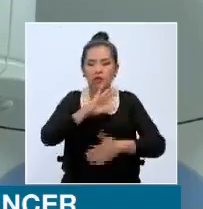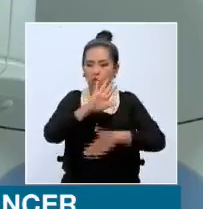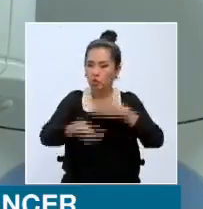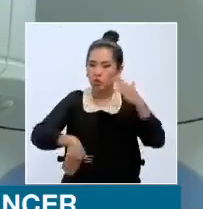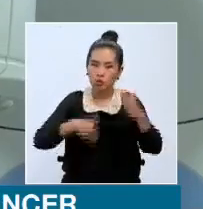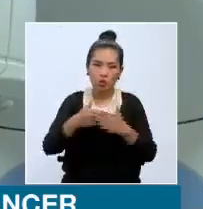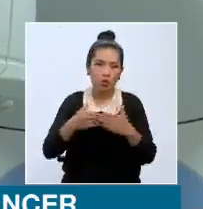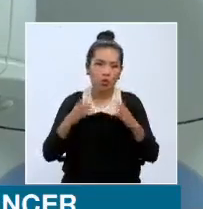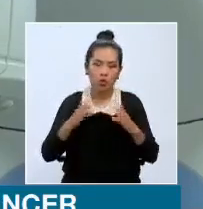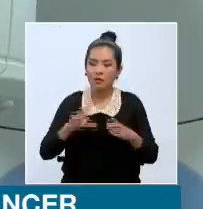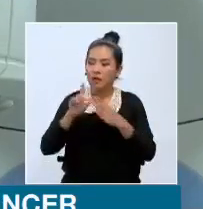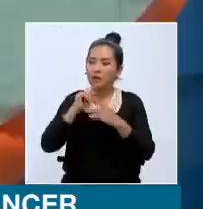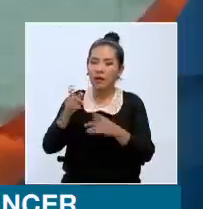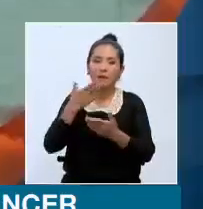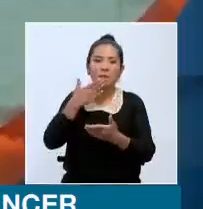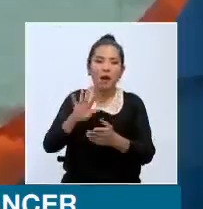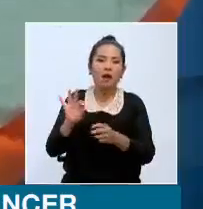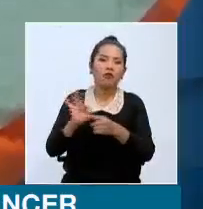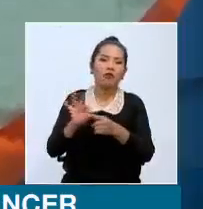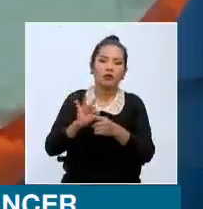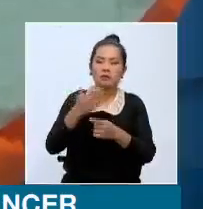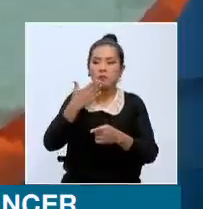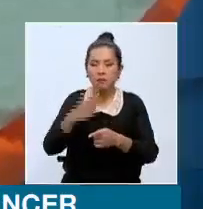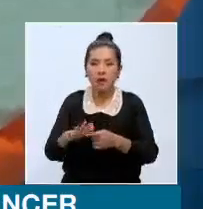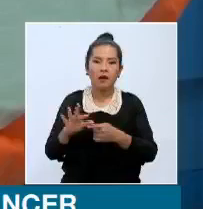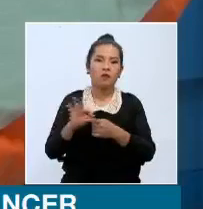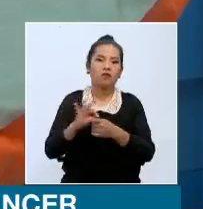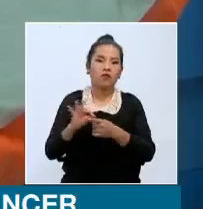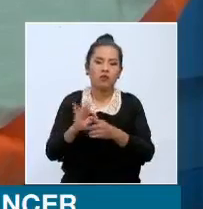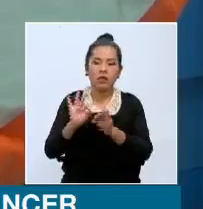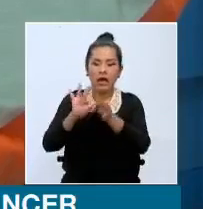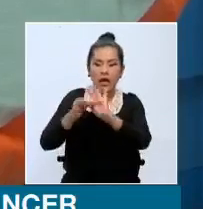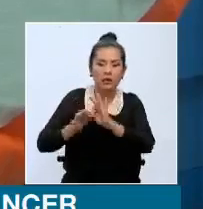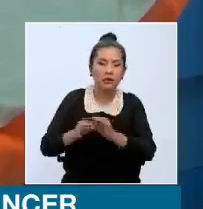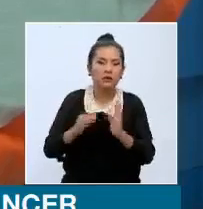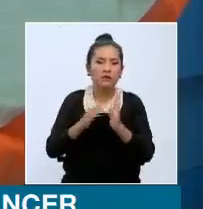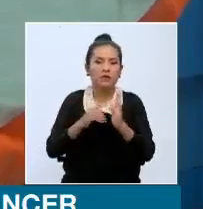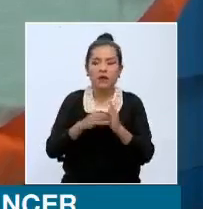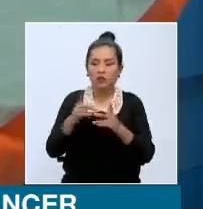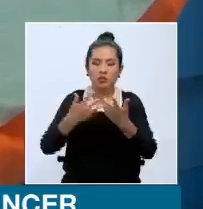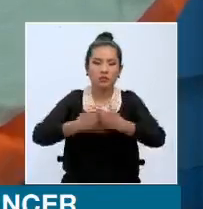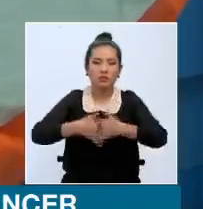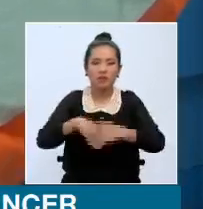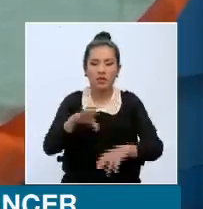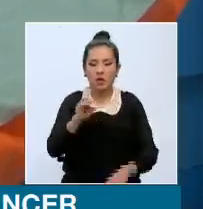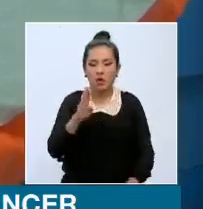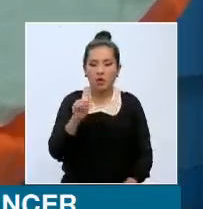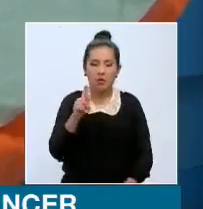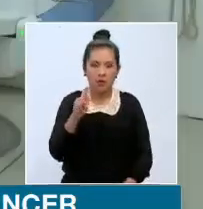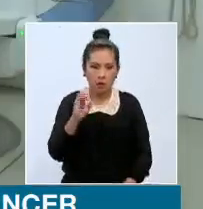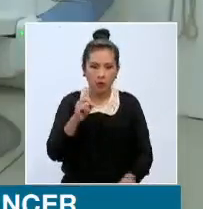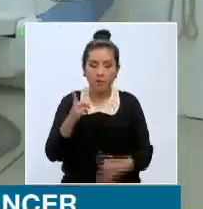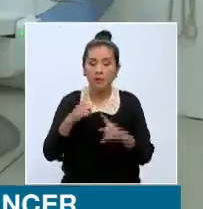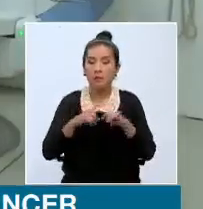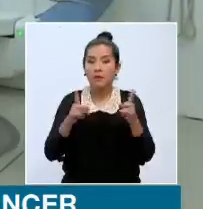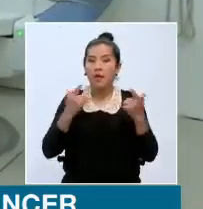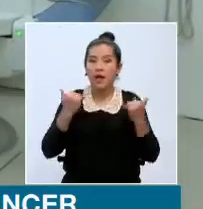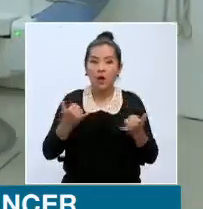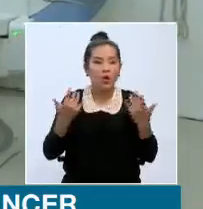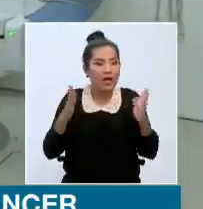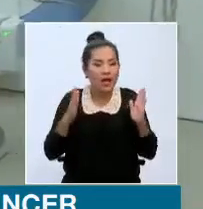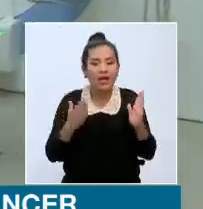el tiempo era que tenía que entrar en mantenimiento este equipo de cobalto. Ahora tenemos